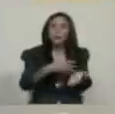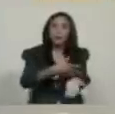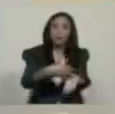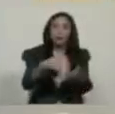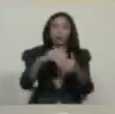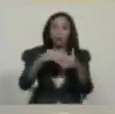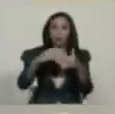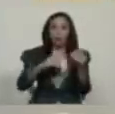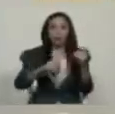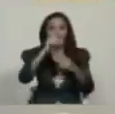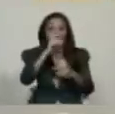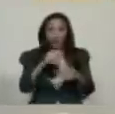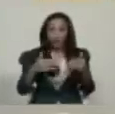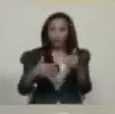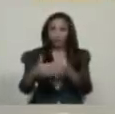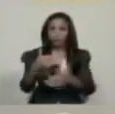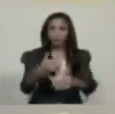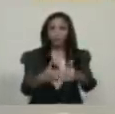Echa la cuenta.